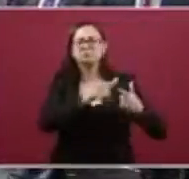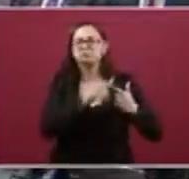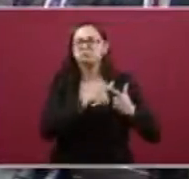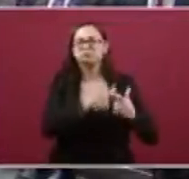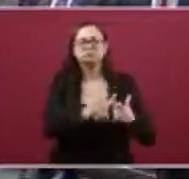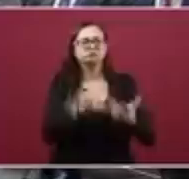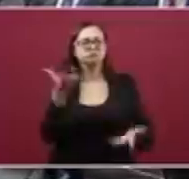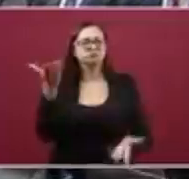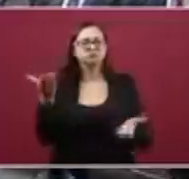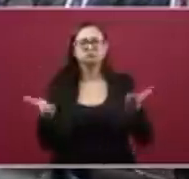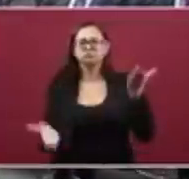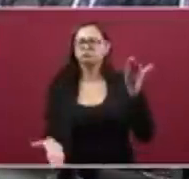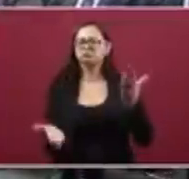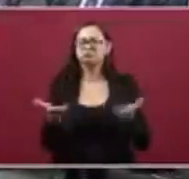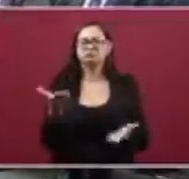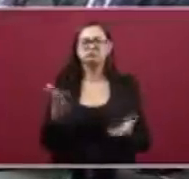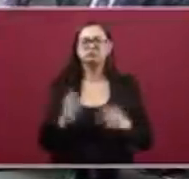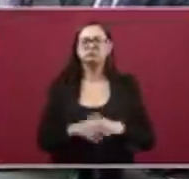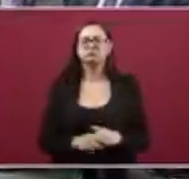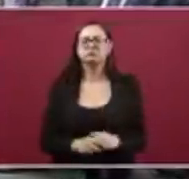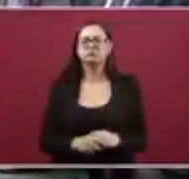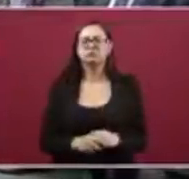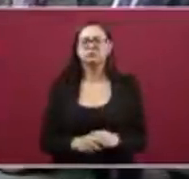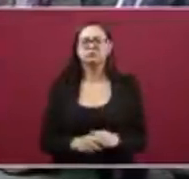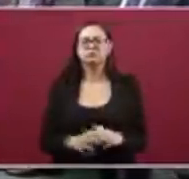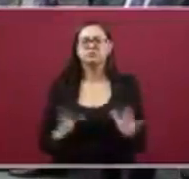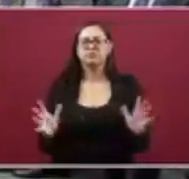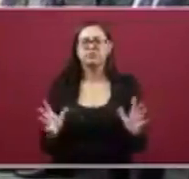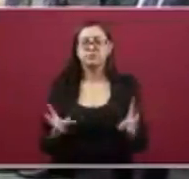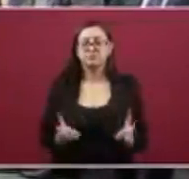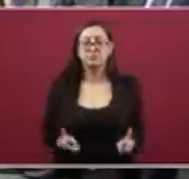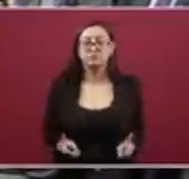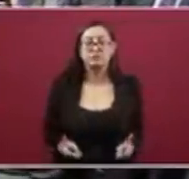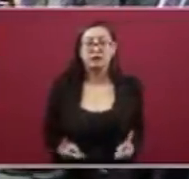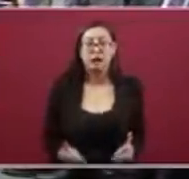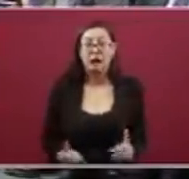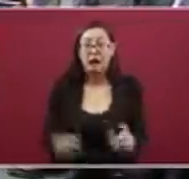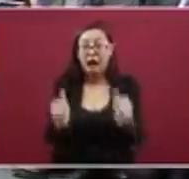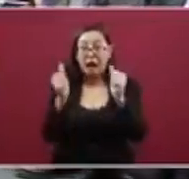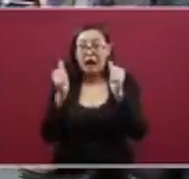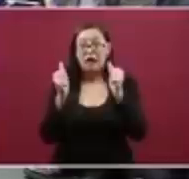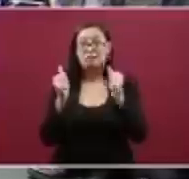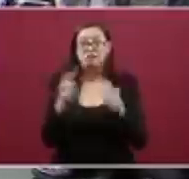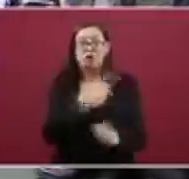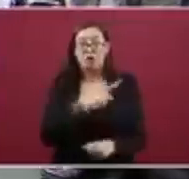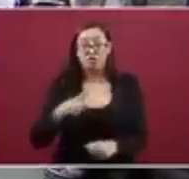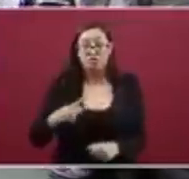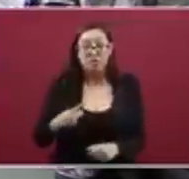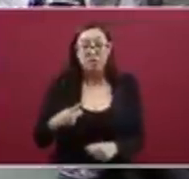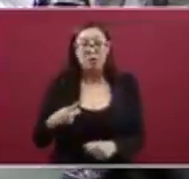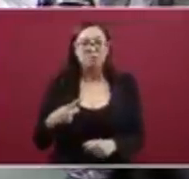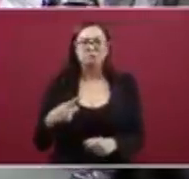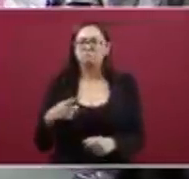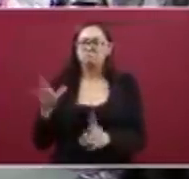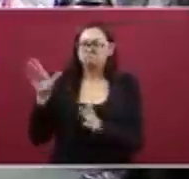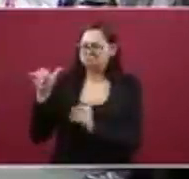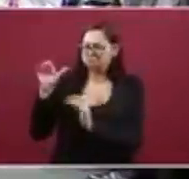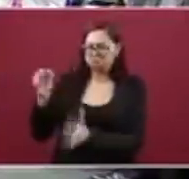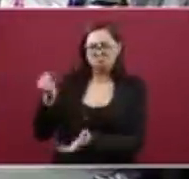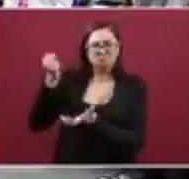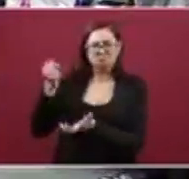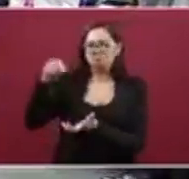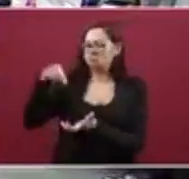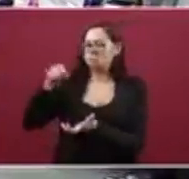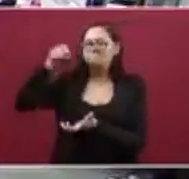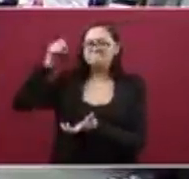nunca ganaríamos más de lo que ingresa a la hacienda pública y